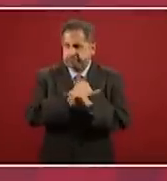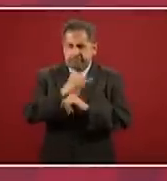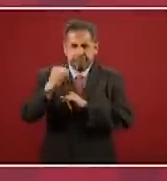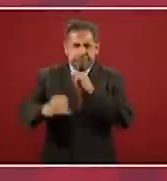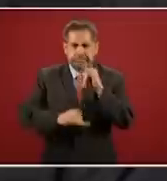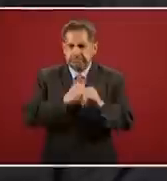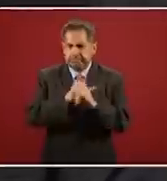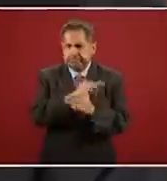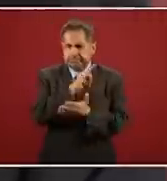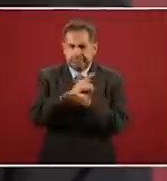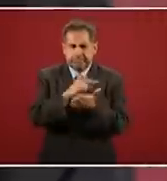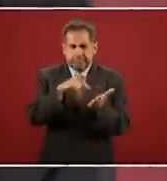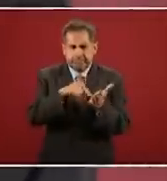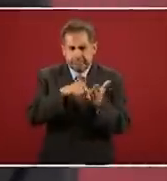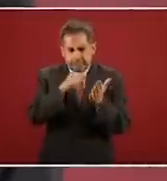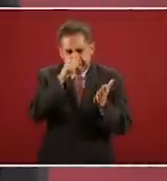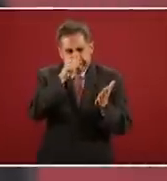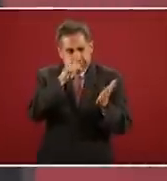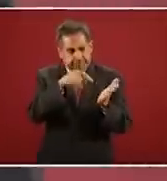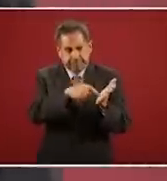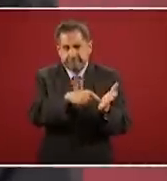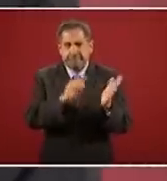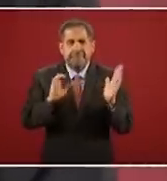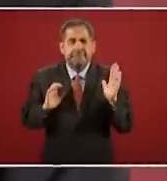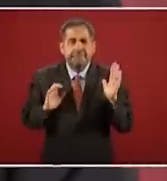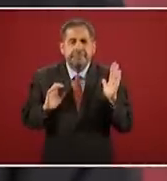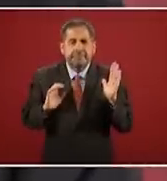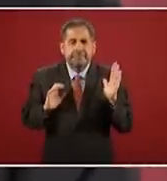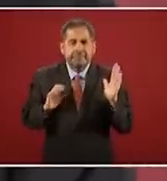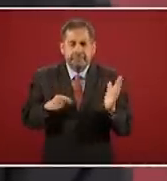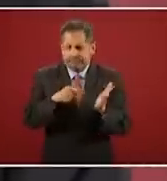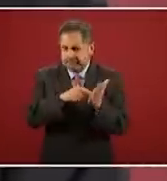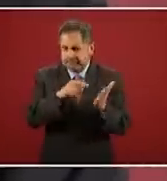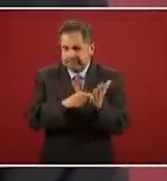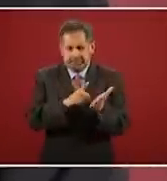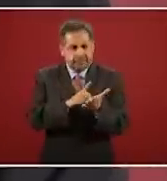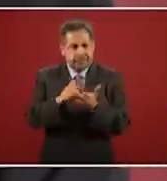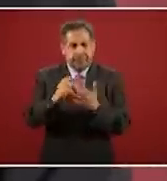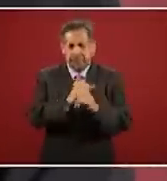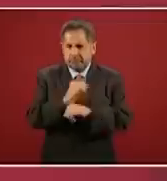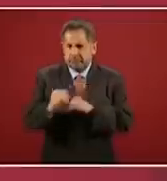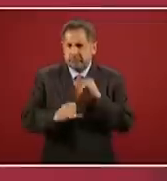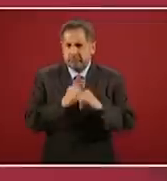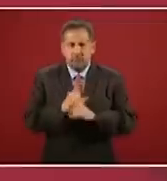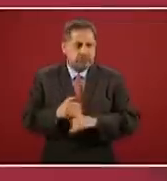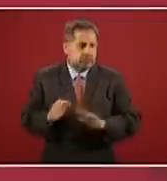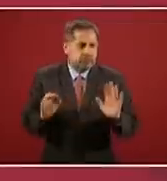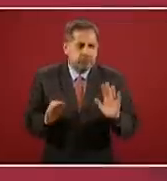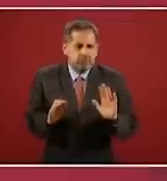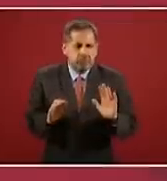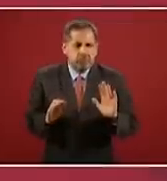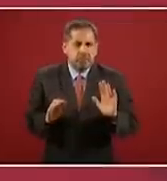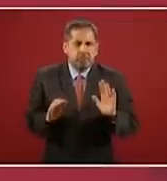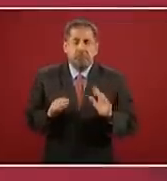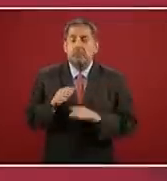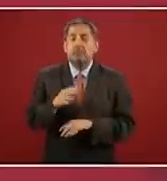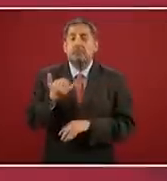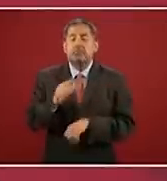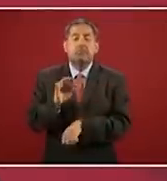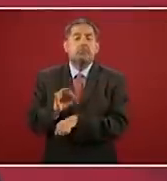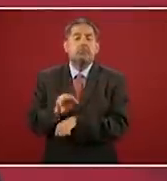internacional, a el derecho internacional y sobre todo en